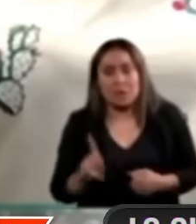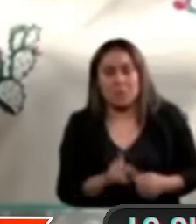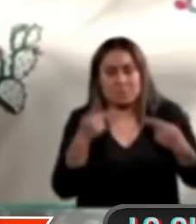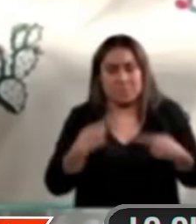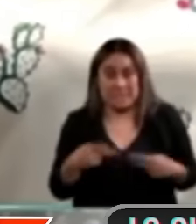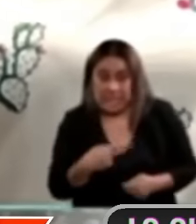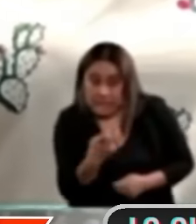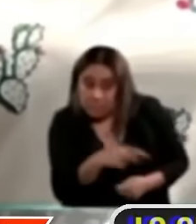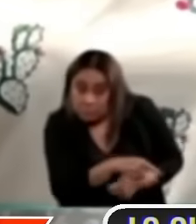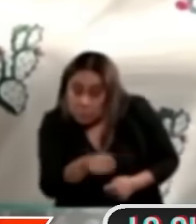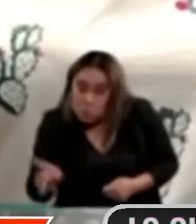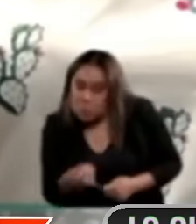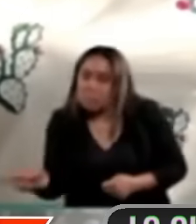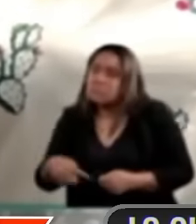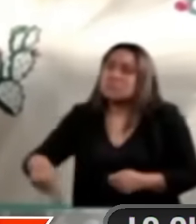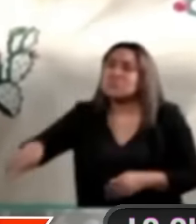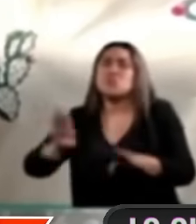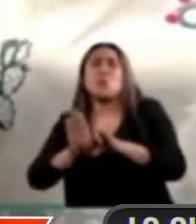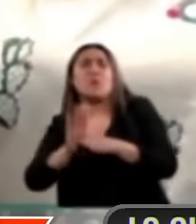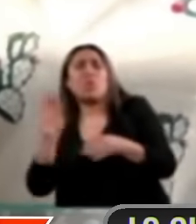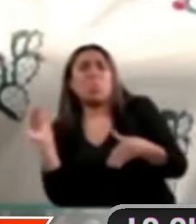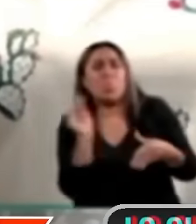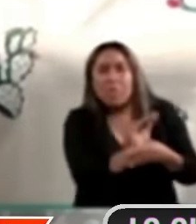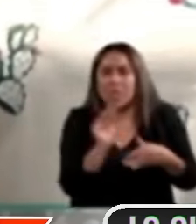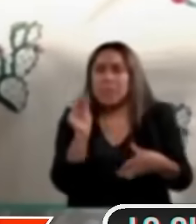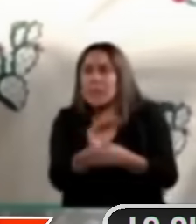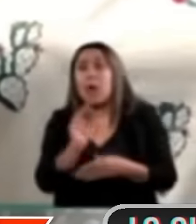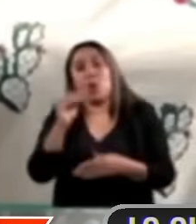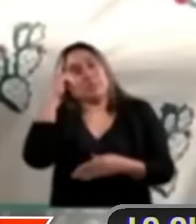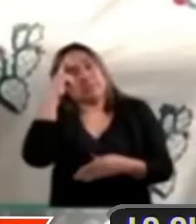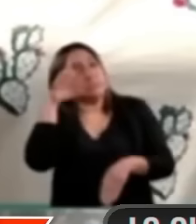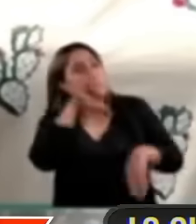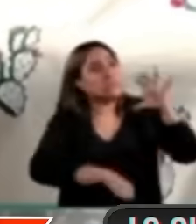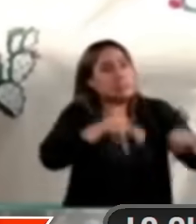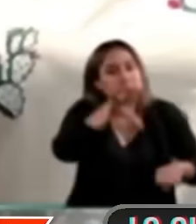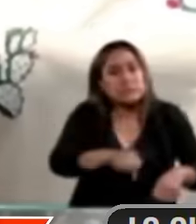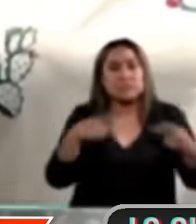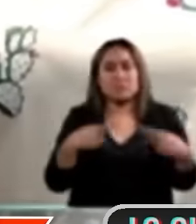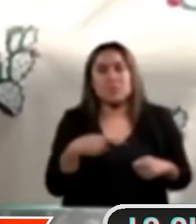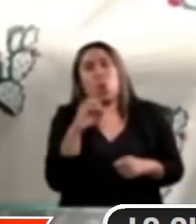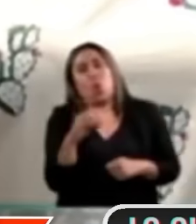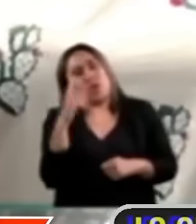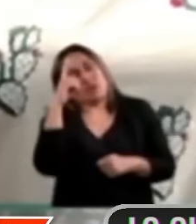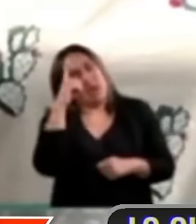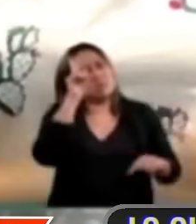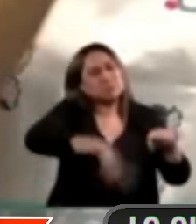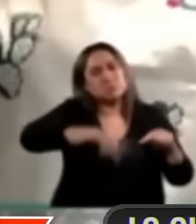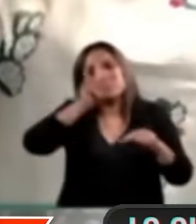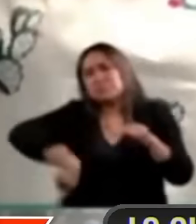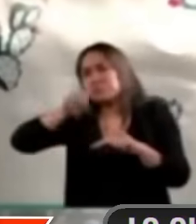que históricamente ignoraron, persiguieron, desaparecieron de todos los programas